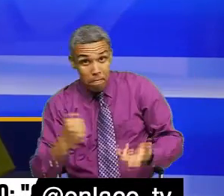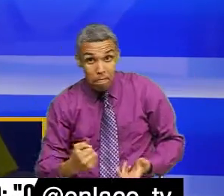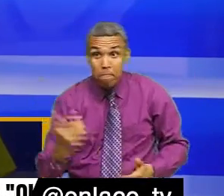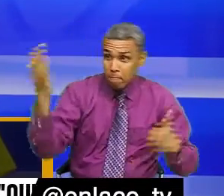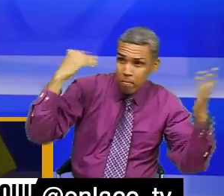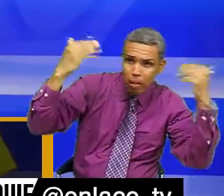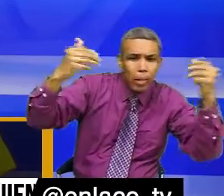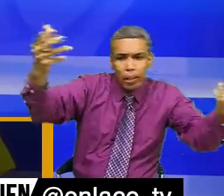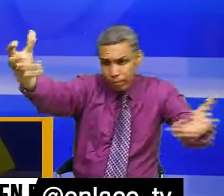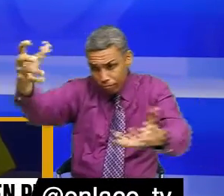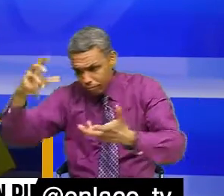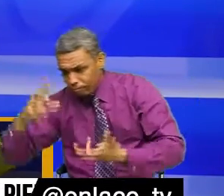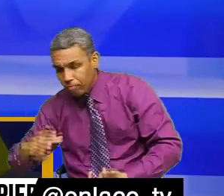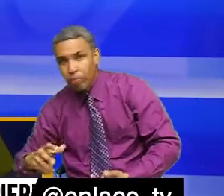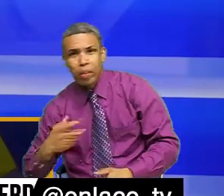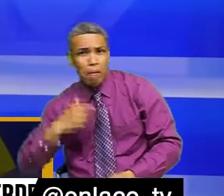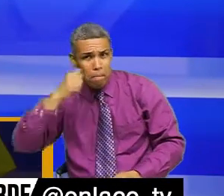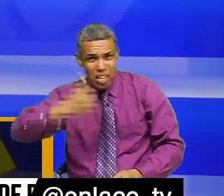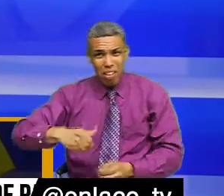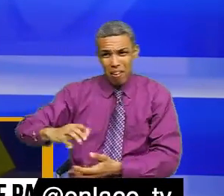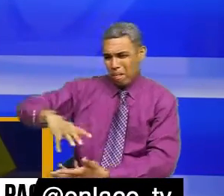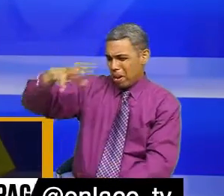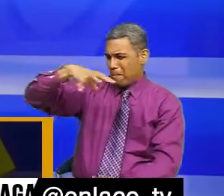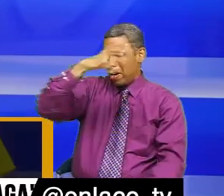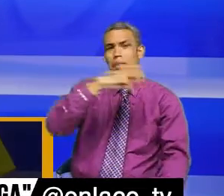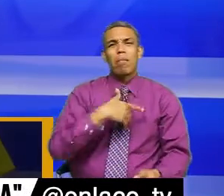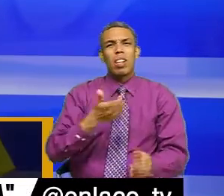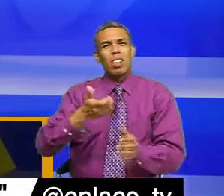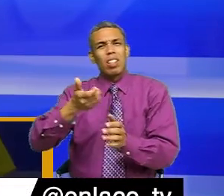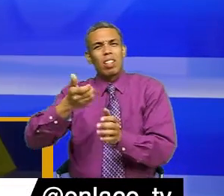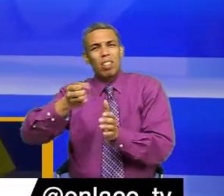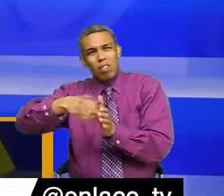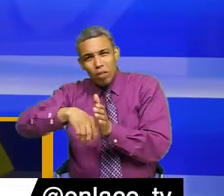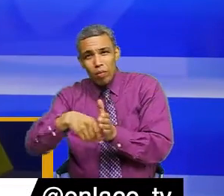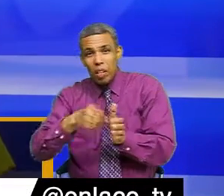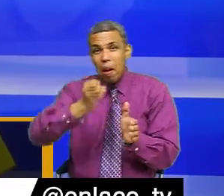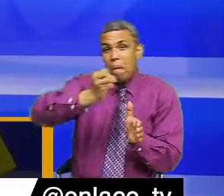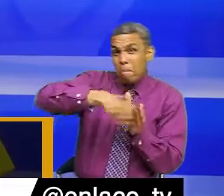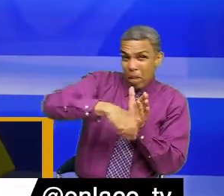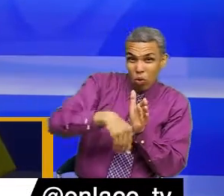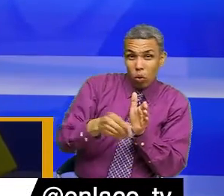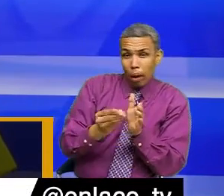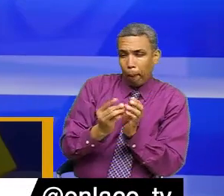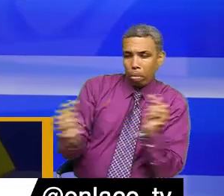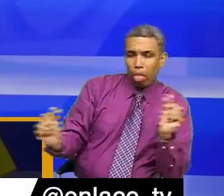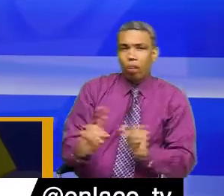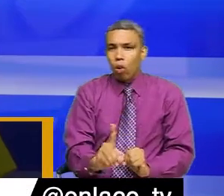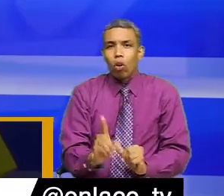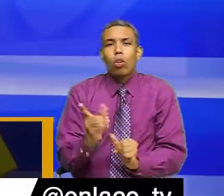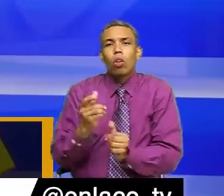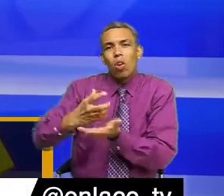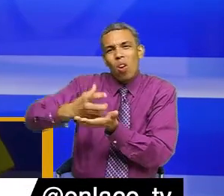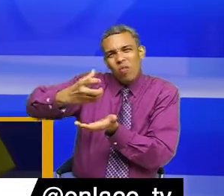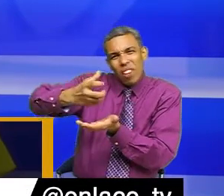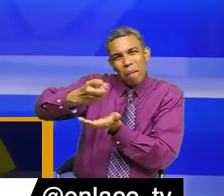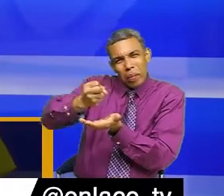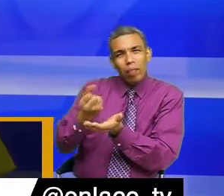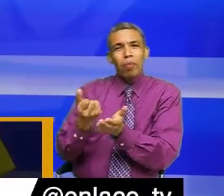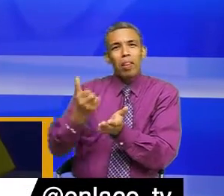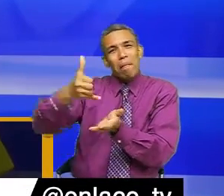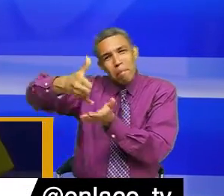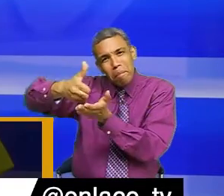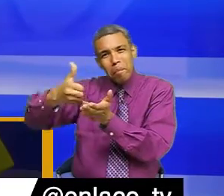esperamos en el Parque de la Vida para que lleven toda la parte reciclable, vidrios, botellas, plásticos, cartones, metales, todo lo que quieran, nosotros